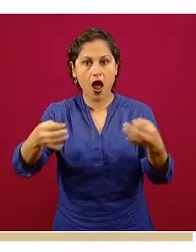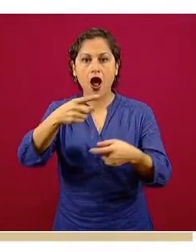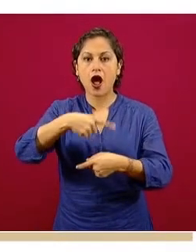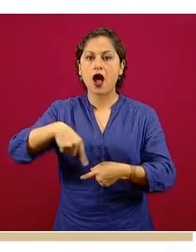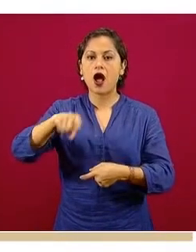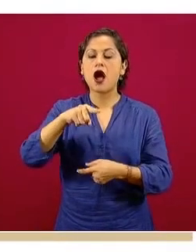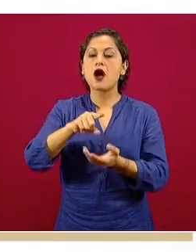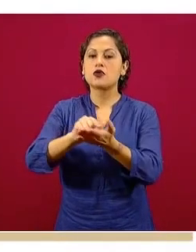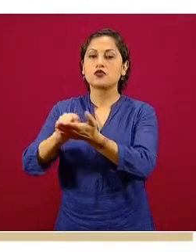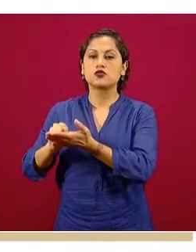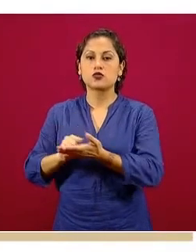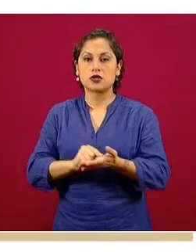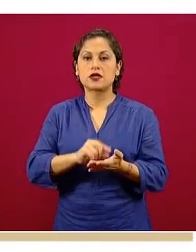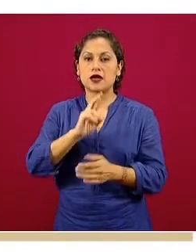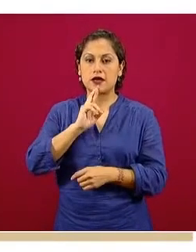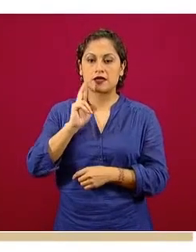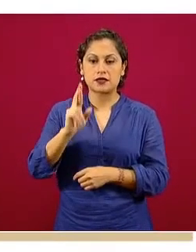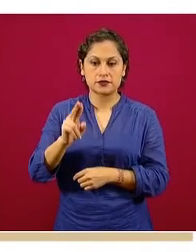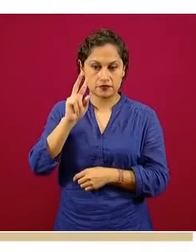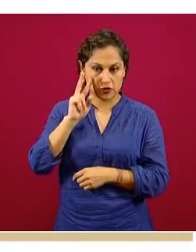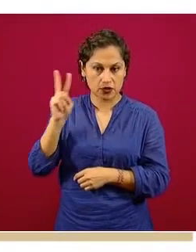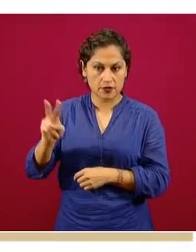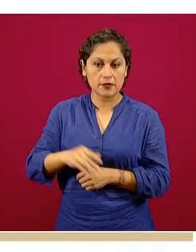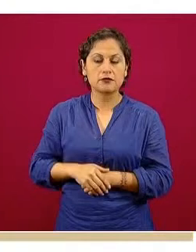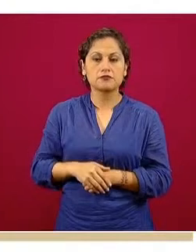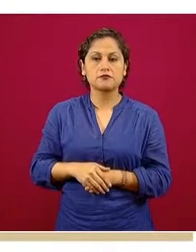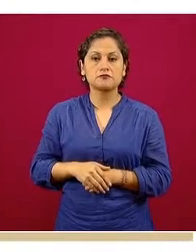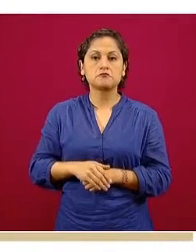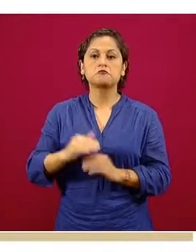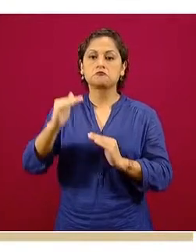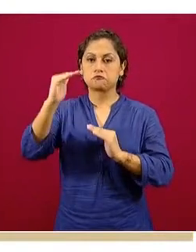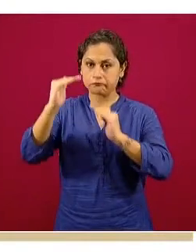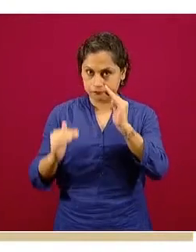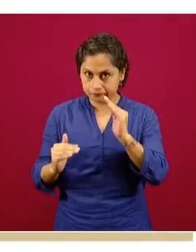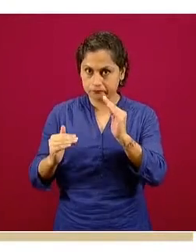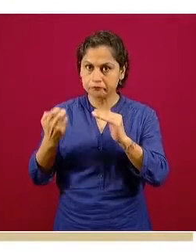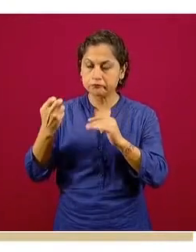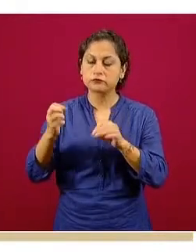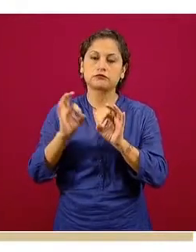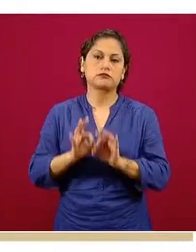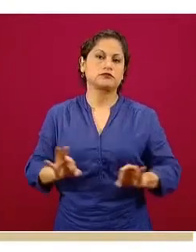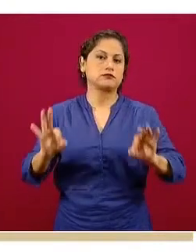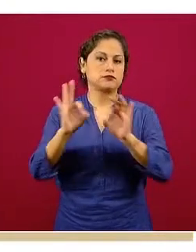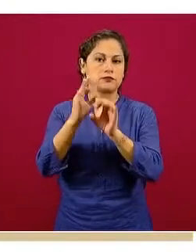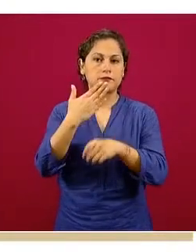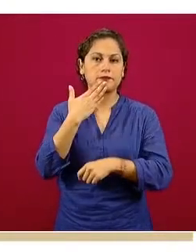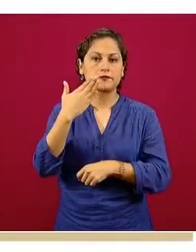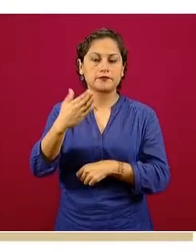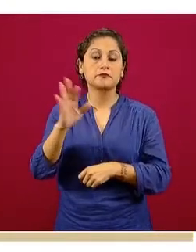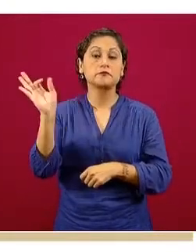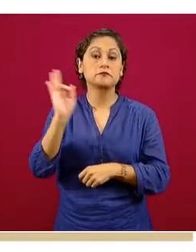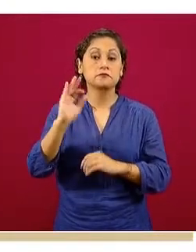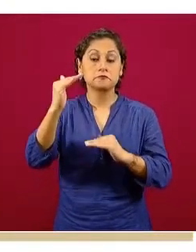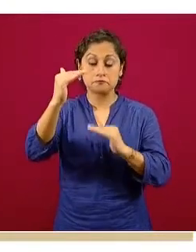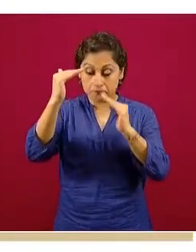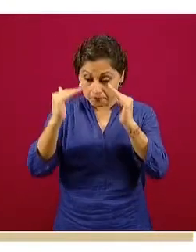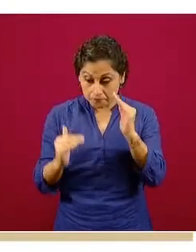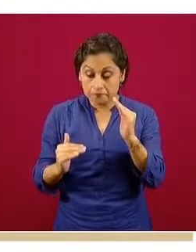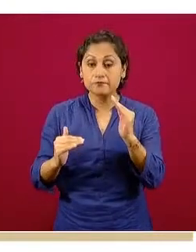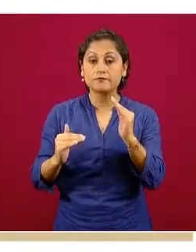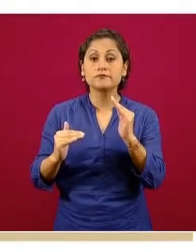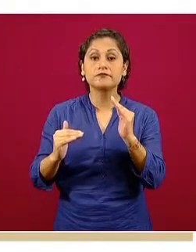usuaria de twitter responde de esta forma con una caída bastante importante inclusive a punto de llegar a